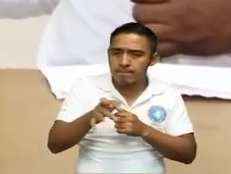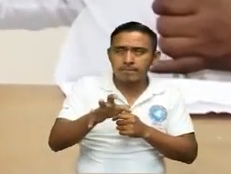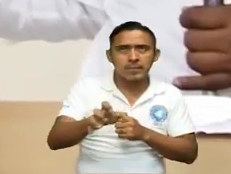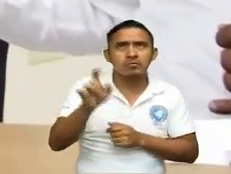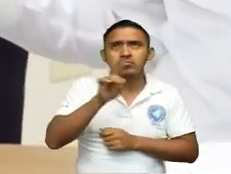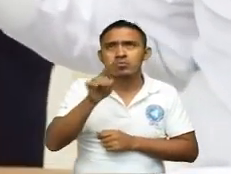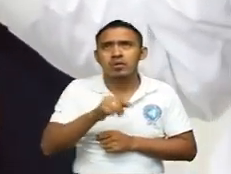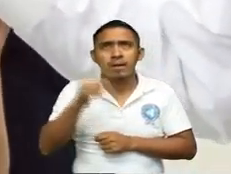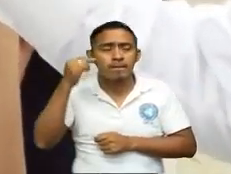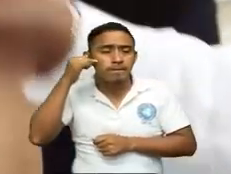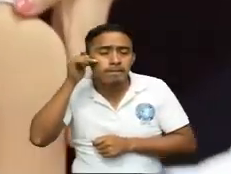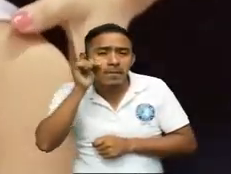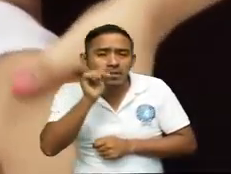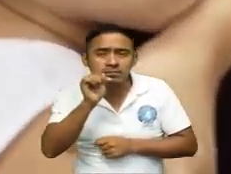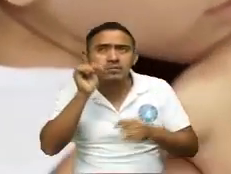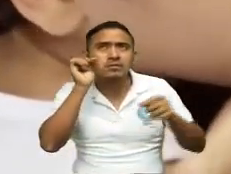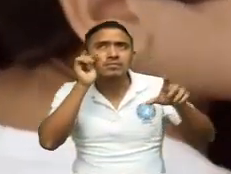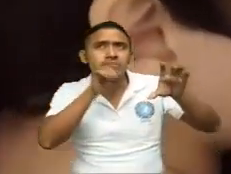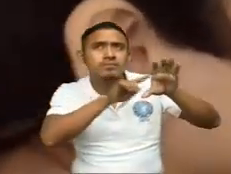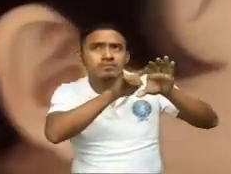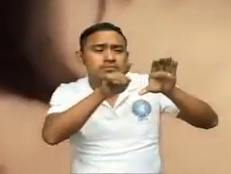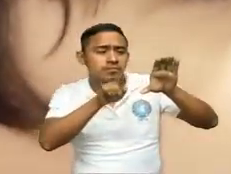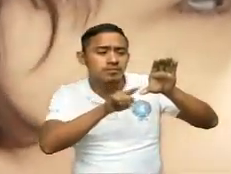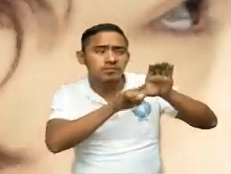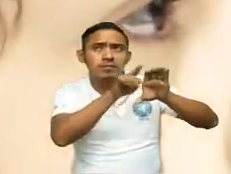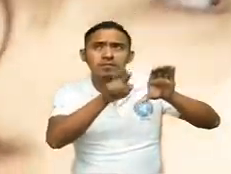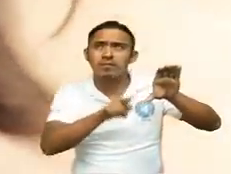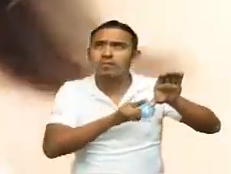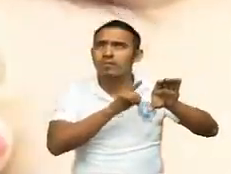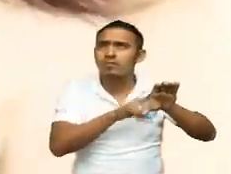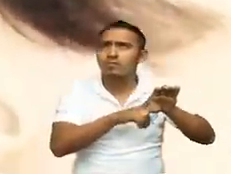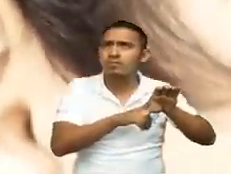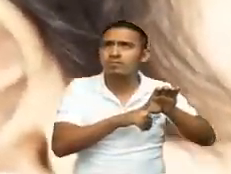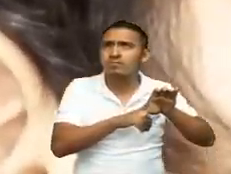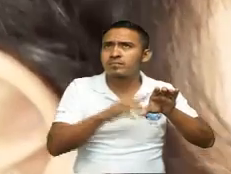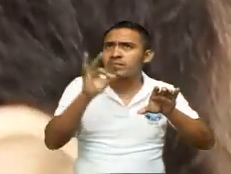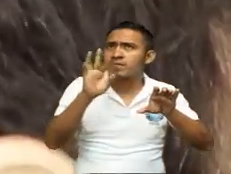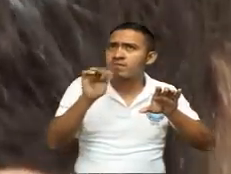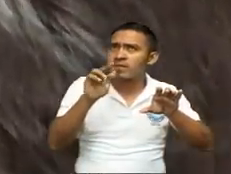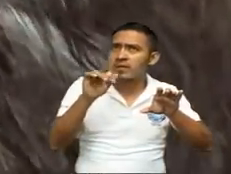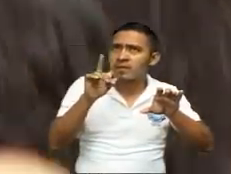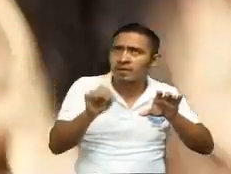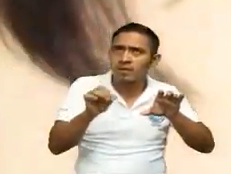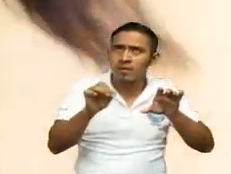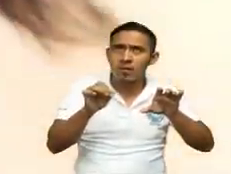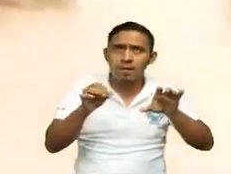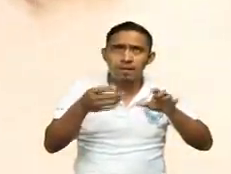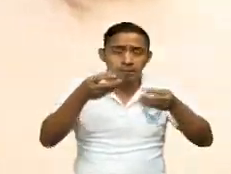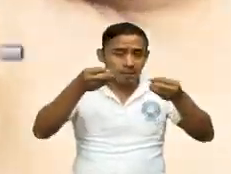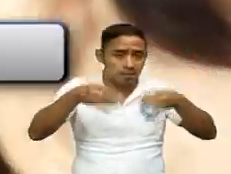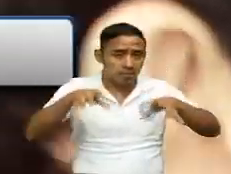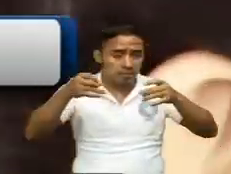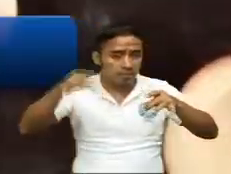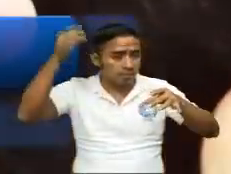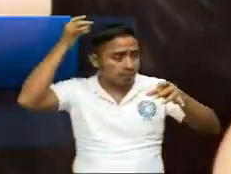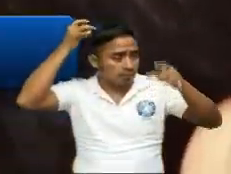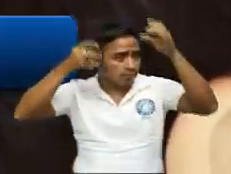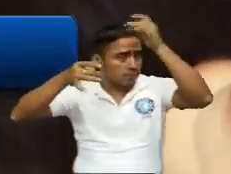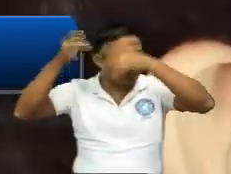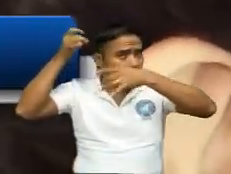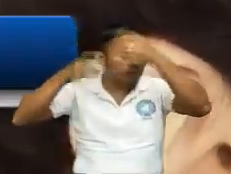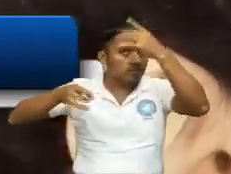anda ahí. Entonces, si vemos acá, vamos a notar que Fernando tiene una pérdida de cabello, más o menos de unos 2 meses